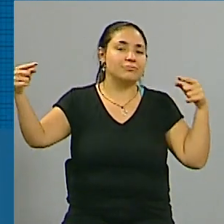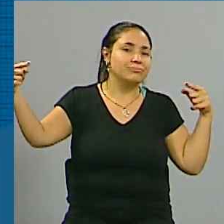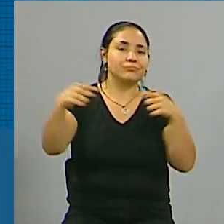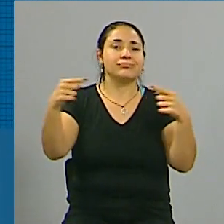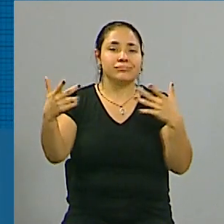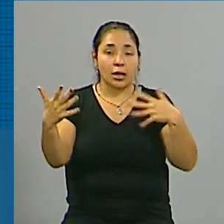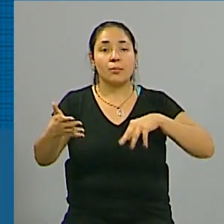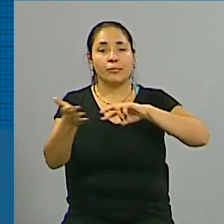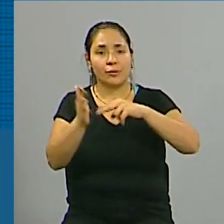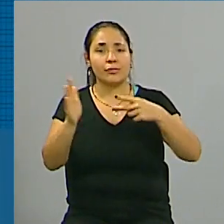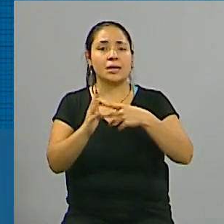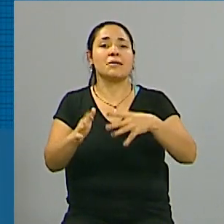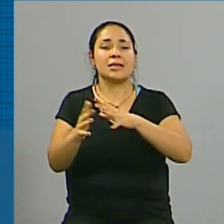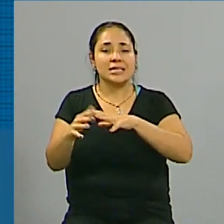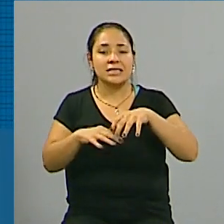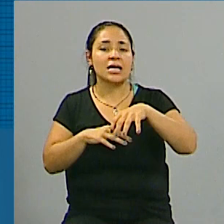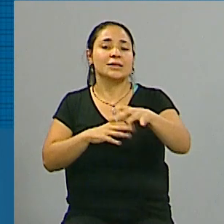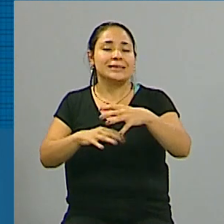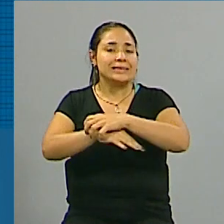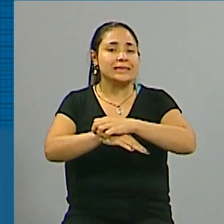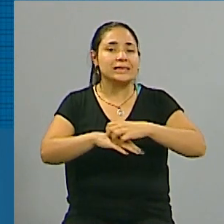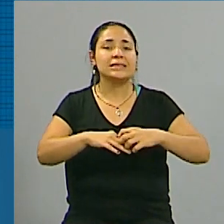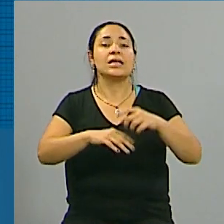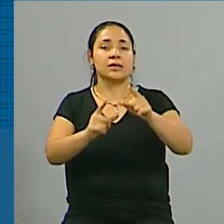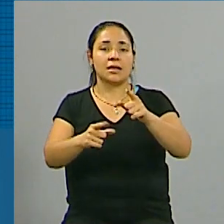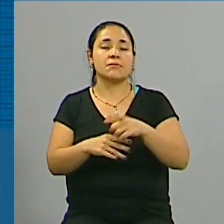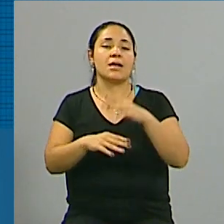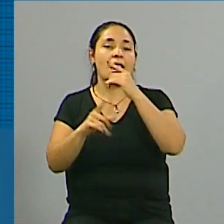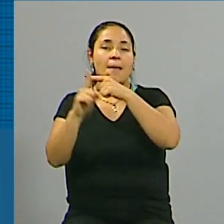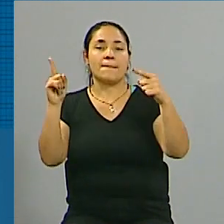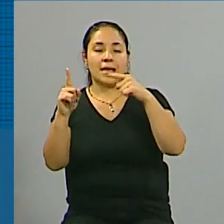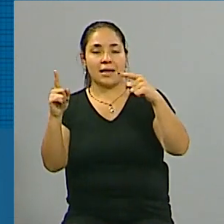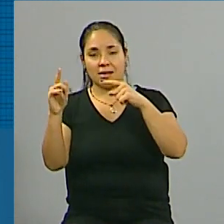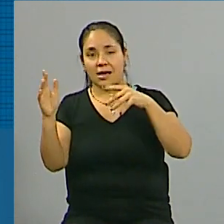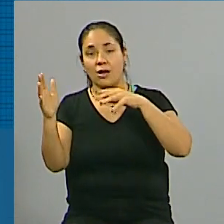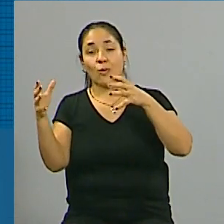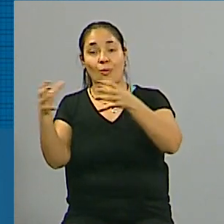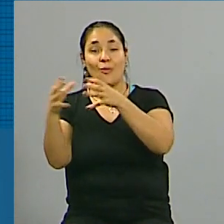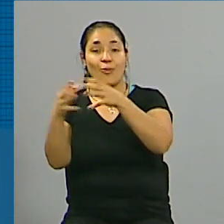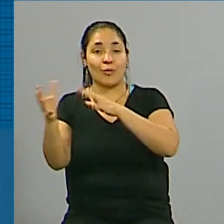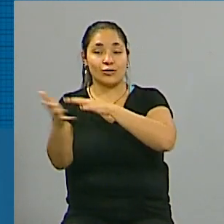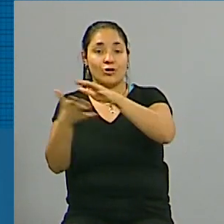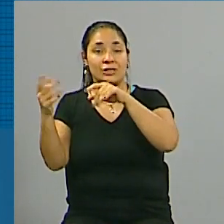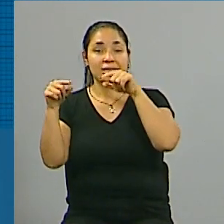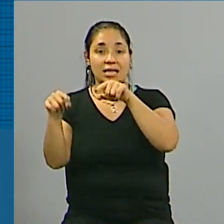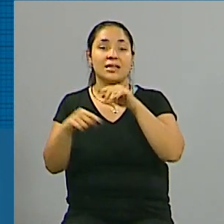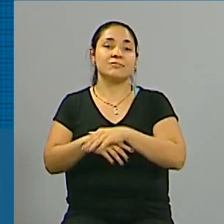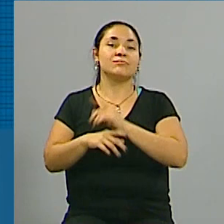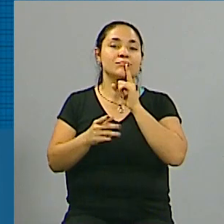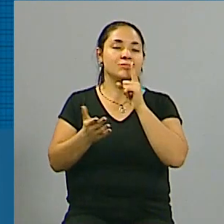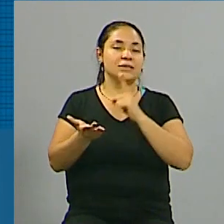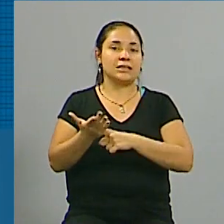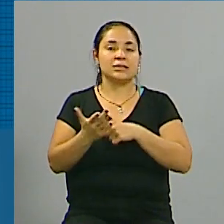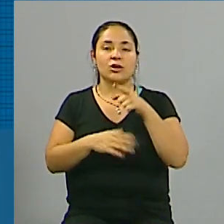sectores más vulnerables, y principalmente también a la clase media, es donde repercute a la hora de la decisión